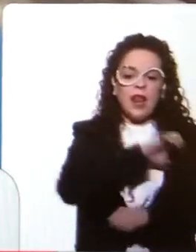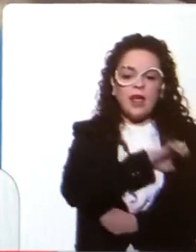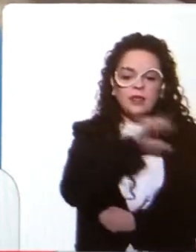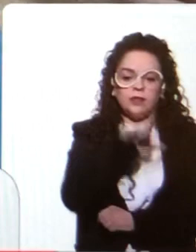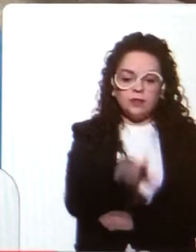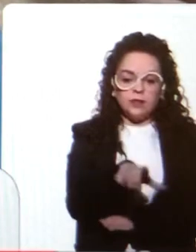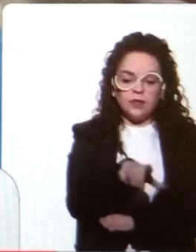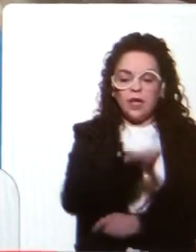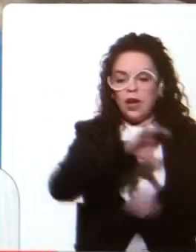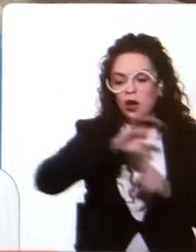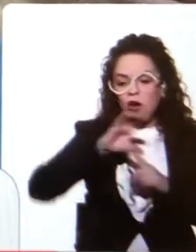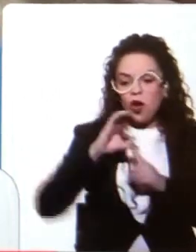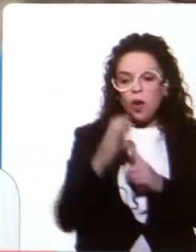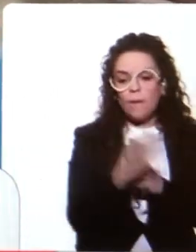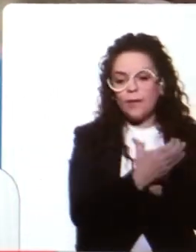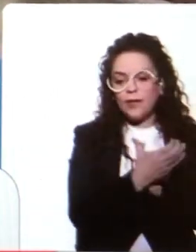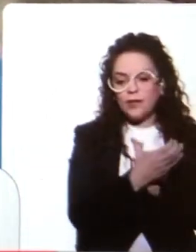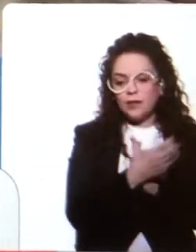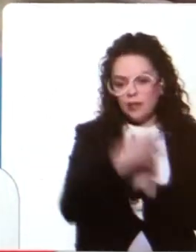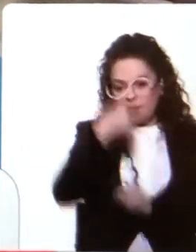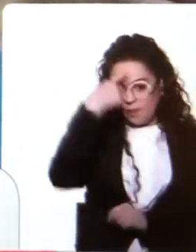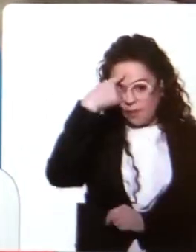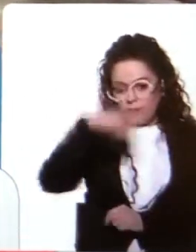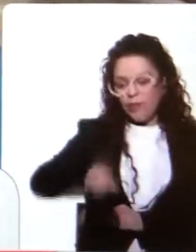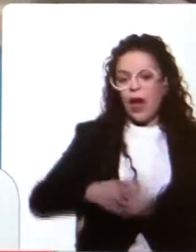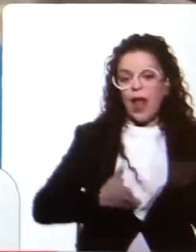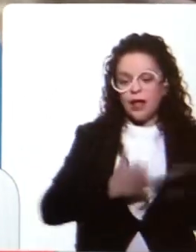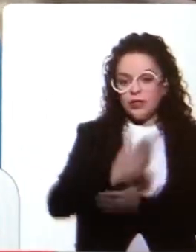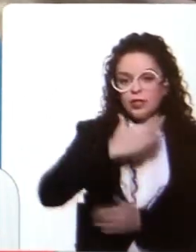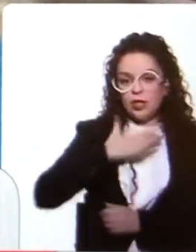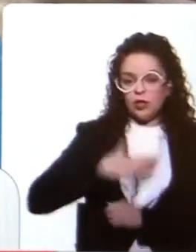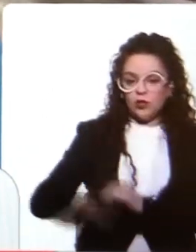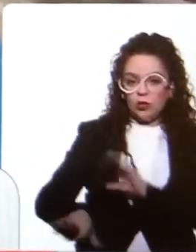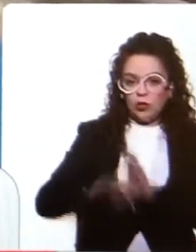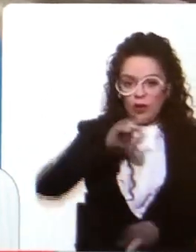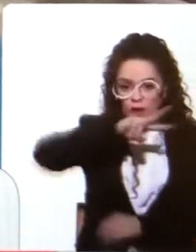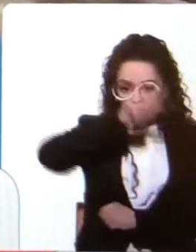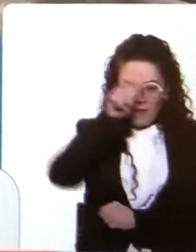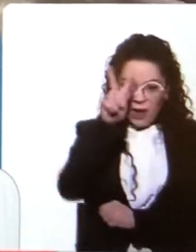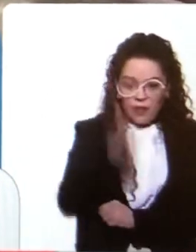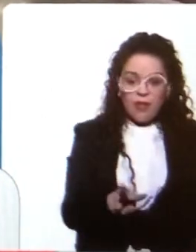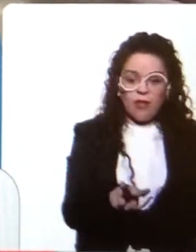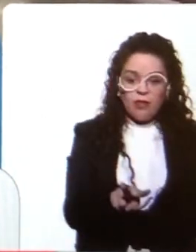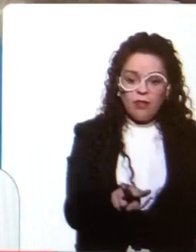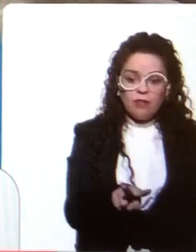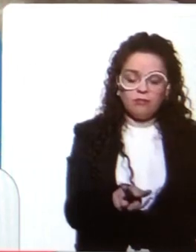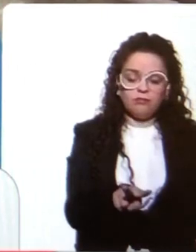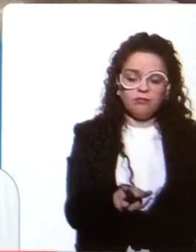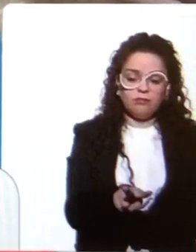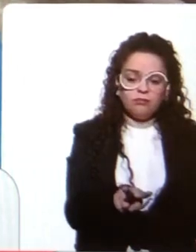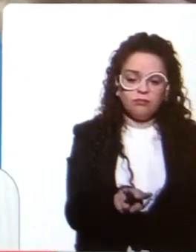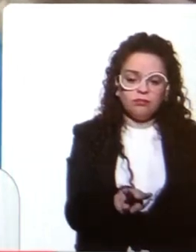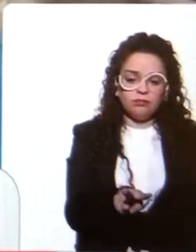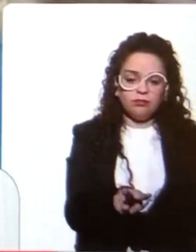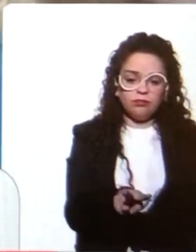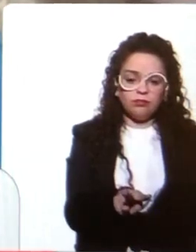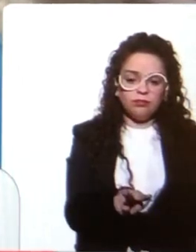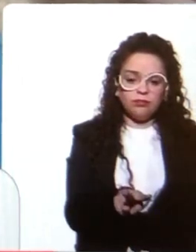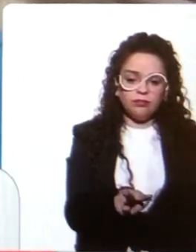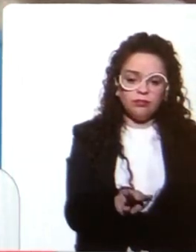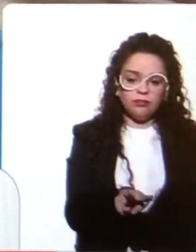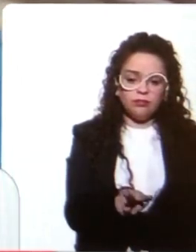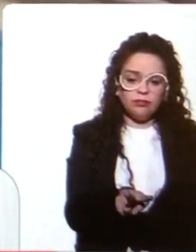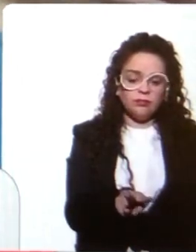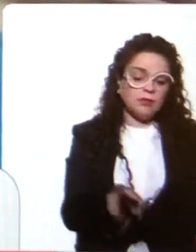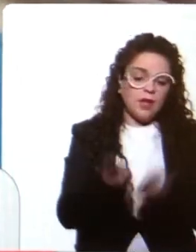de los muchachos los mismos abogados de los papás las mismas instituciones de